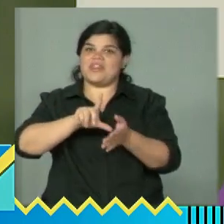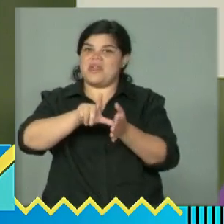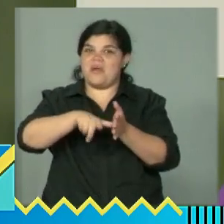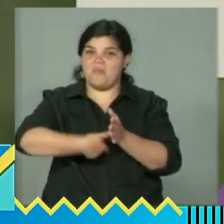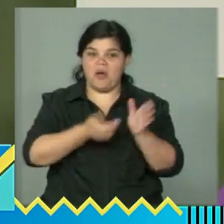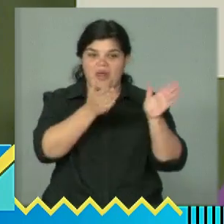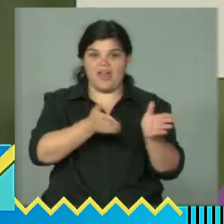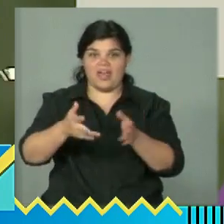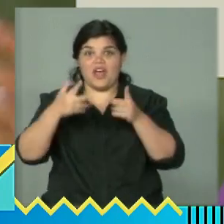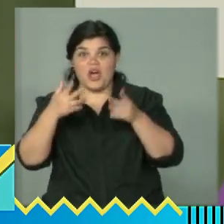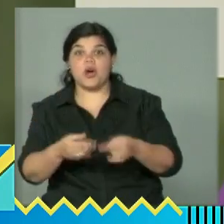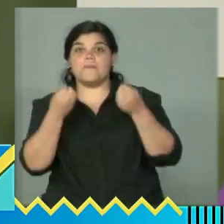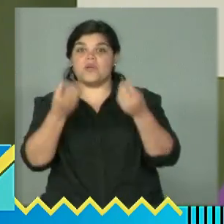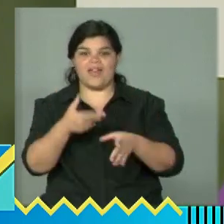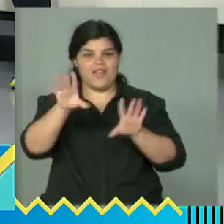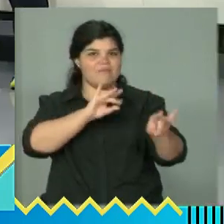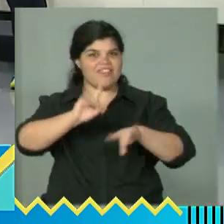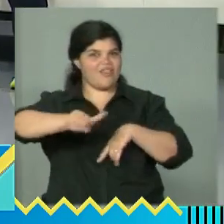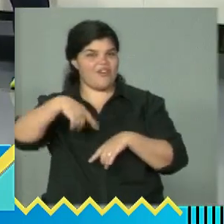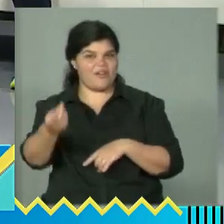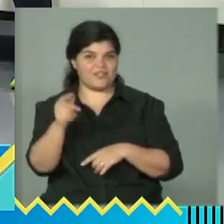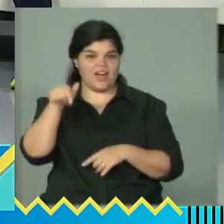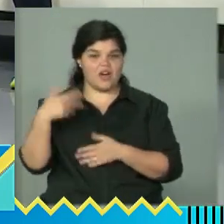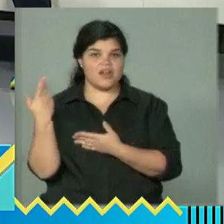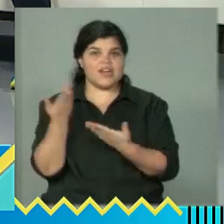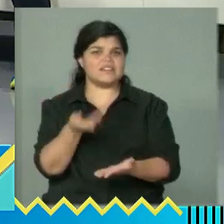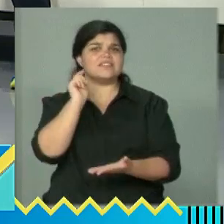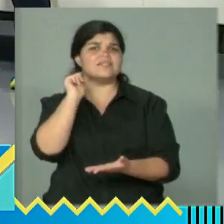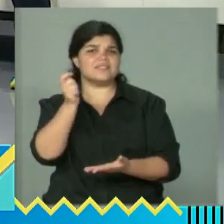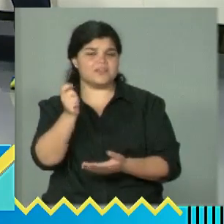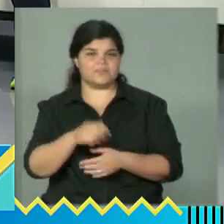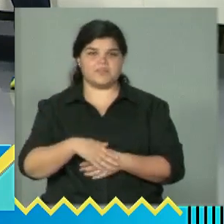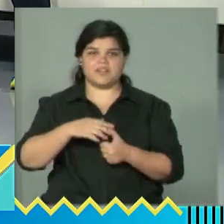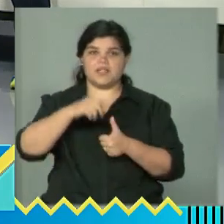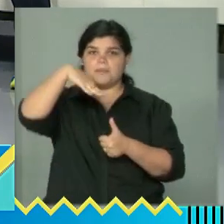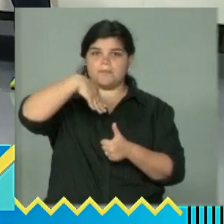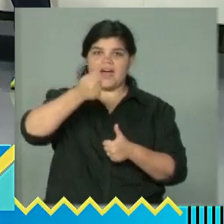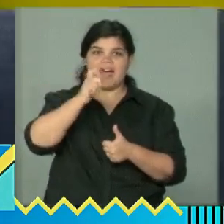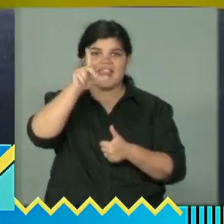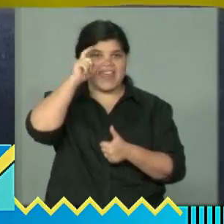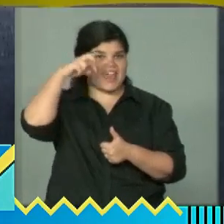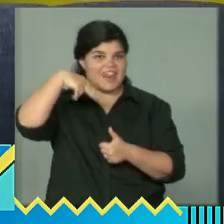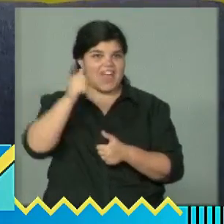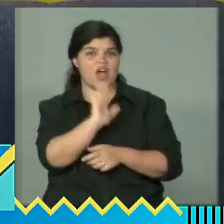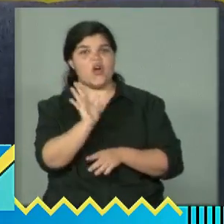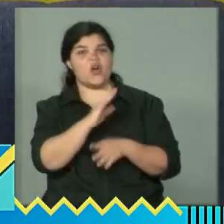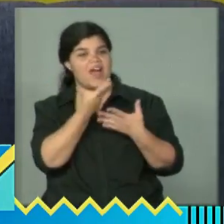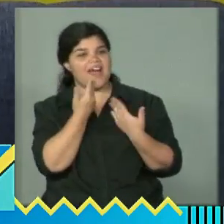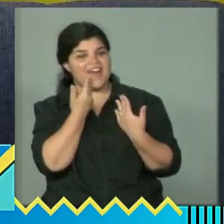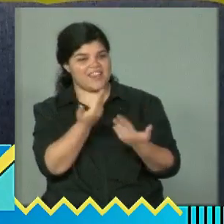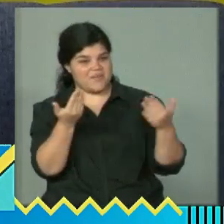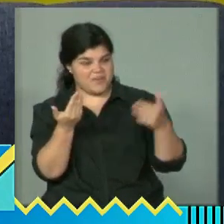bloque, porque ahora tenemos otros invitados especiales. Están con nosotros Malena Ferreira. Hola, Male, muchísimas gracias por estar